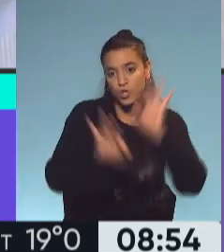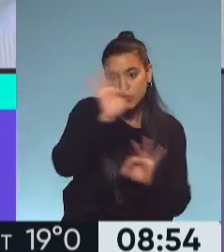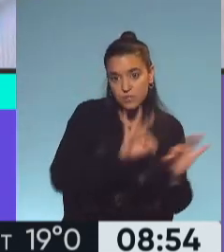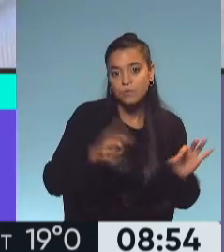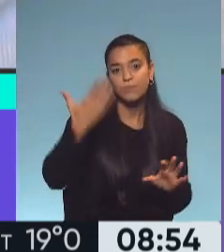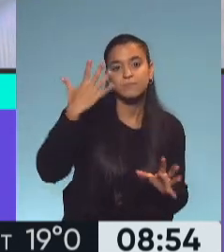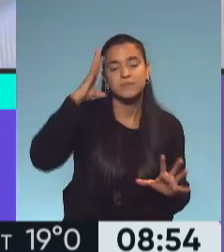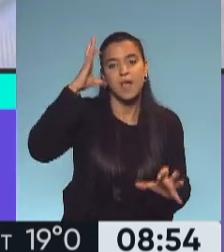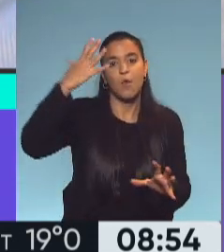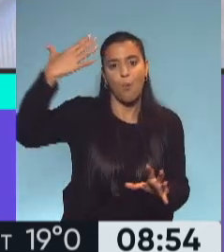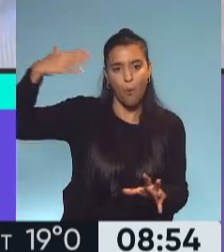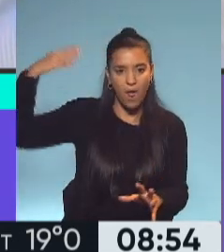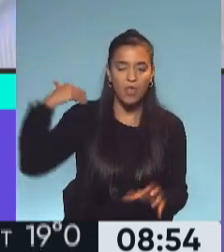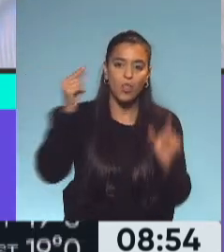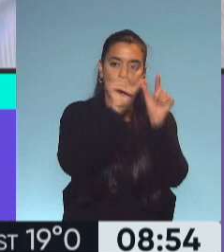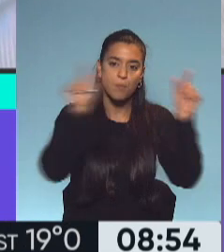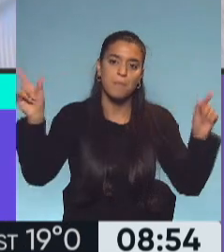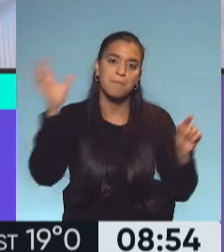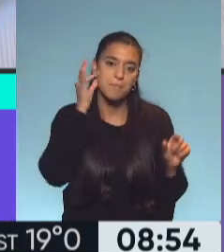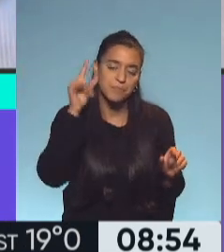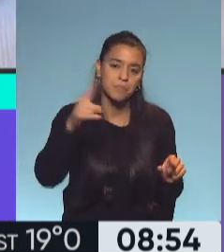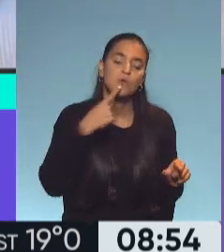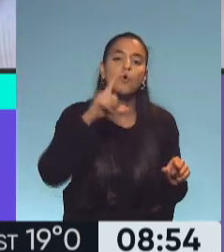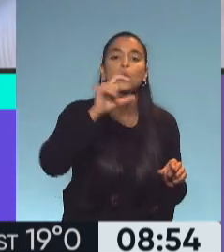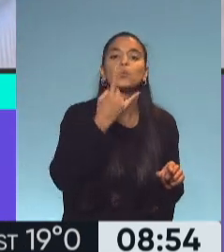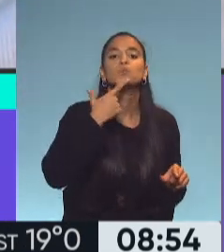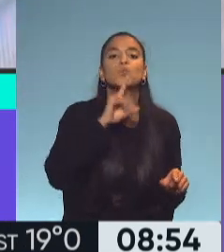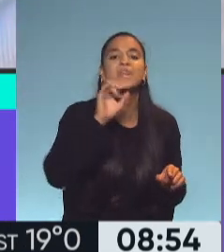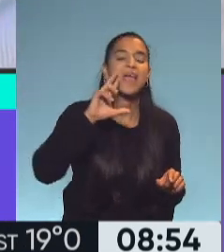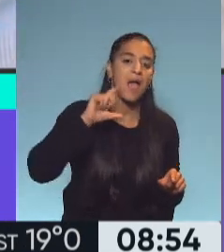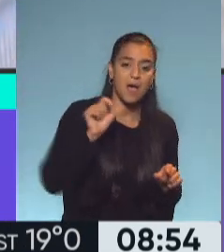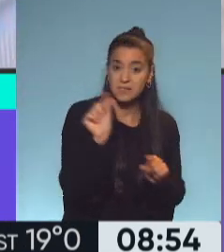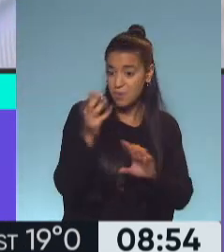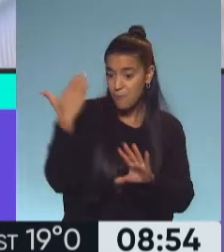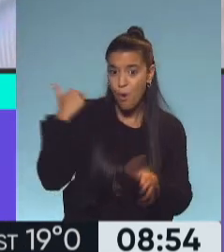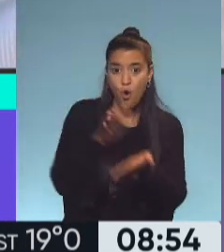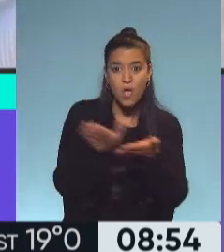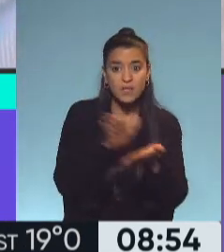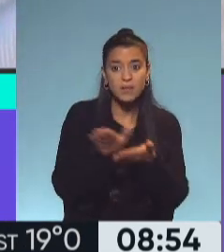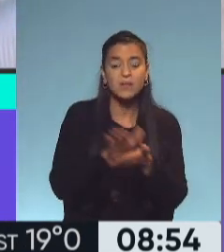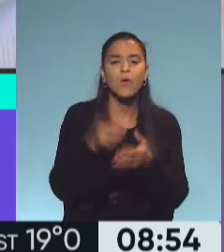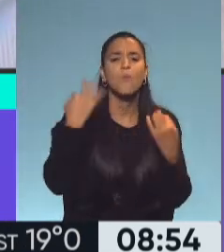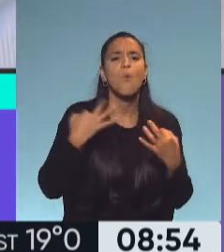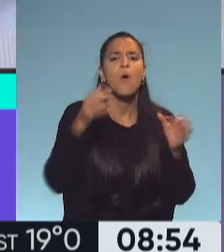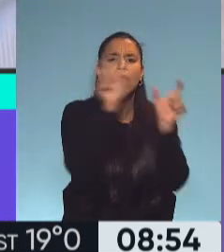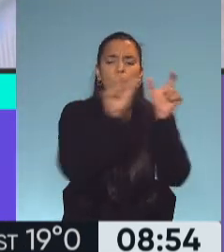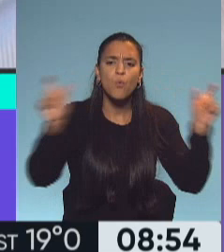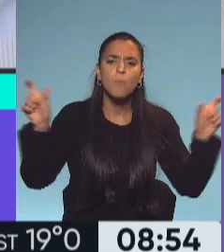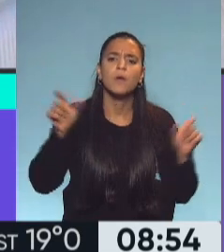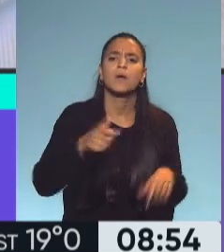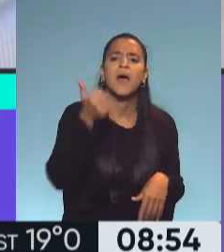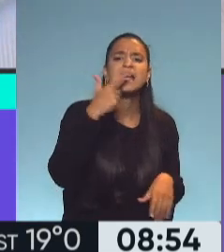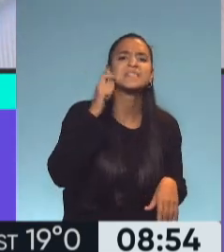se recuerda el documental de Maradona por Custurica o el estrenado hace no tanto tiempo, genial documental de Maradona por